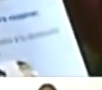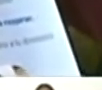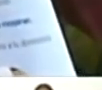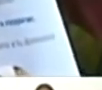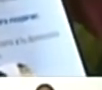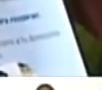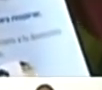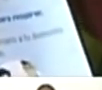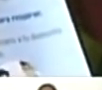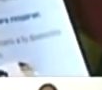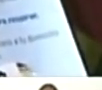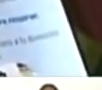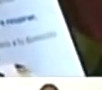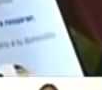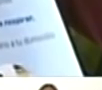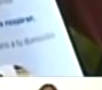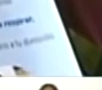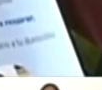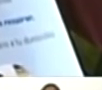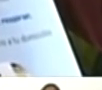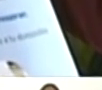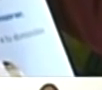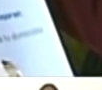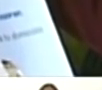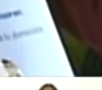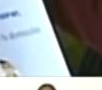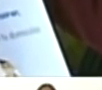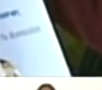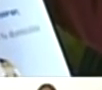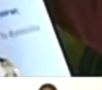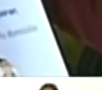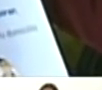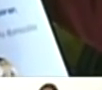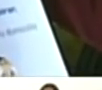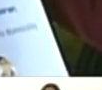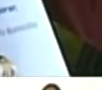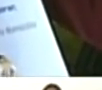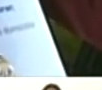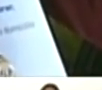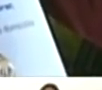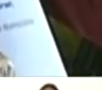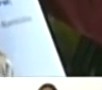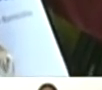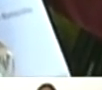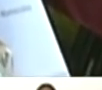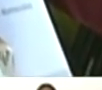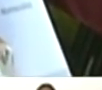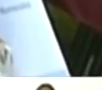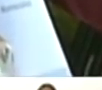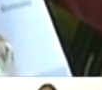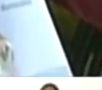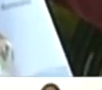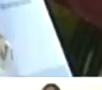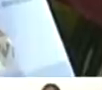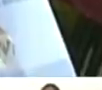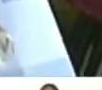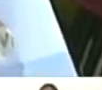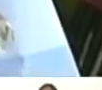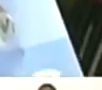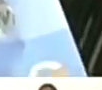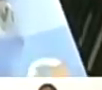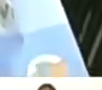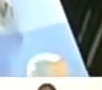al virus. ¿Cómo se transmite? Por contacto personal cercano con una persona infectada, a través de personas infectadas